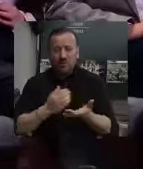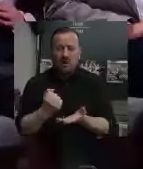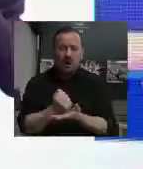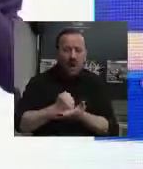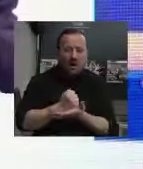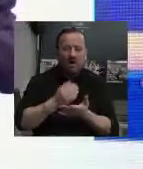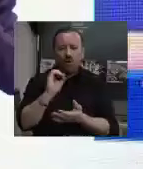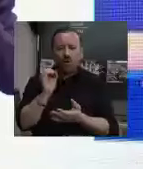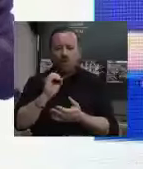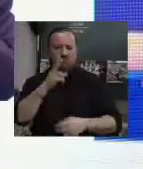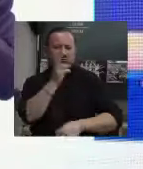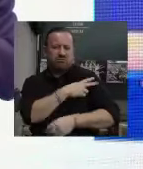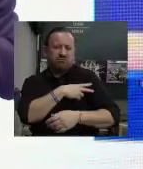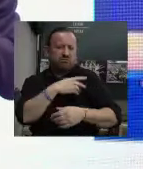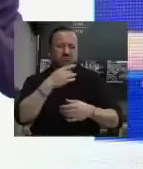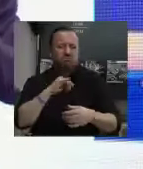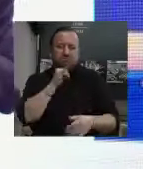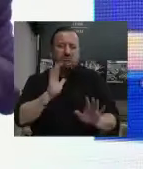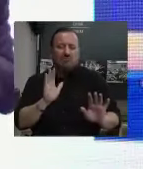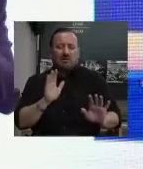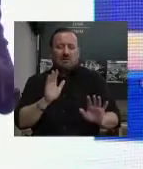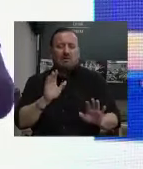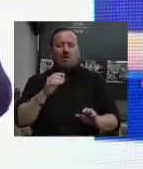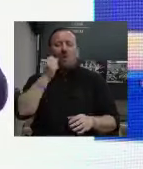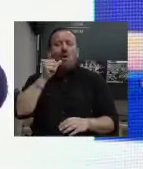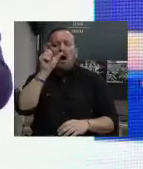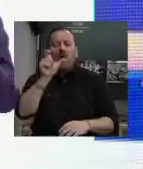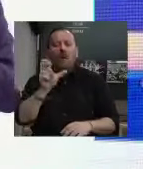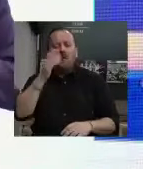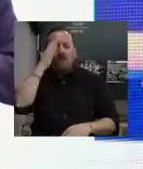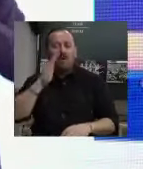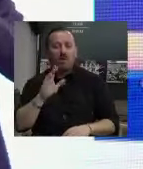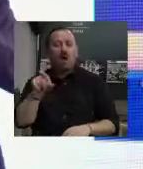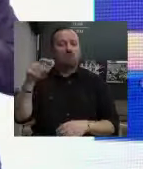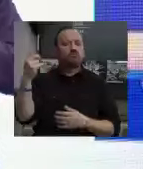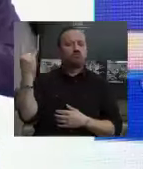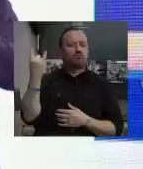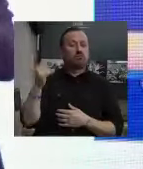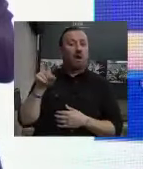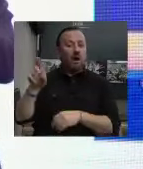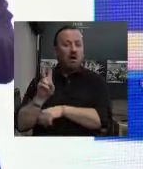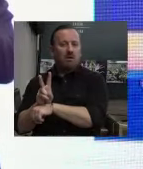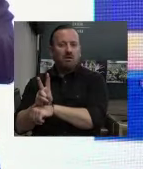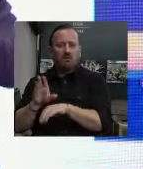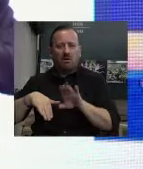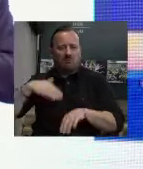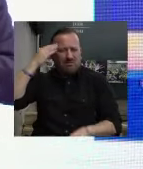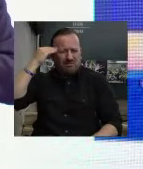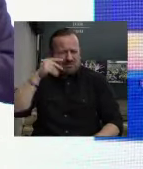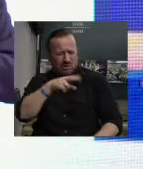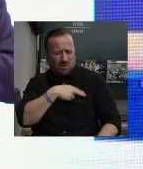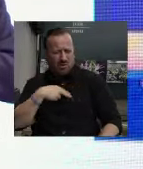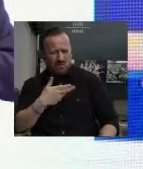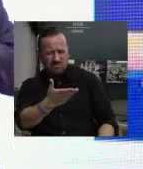del patronato de no sé quién quién era el malo la universidad el profesor a veces ni sabían cómo se